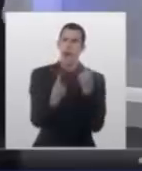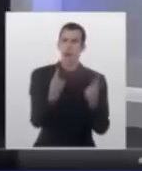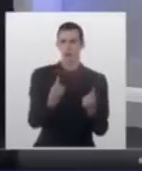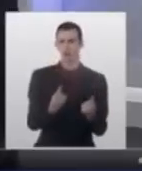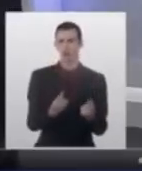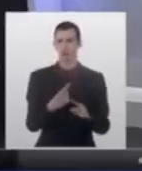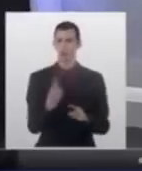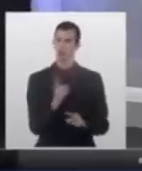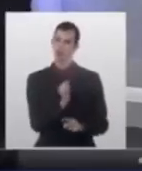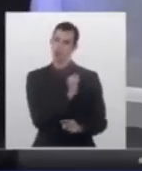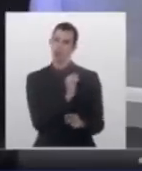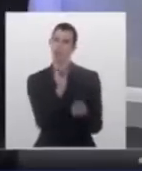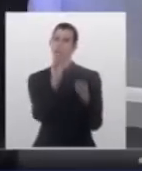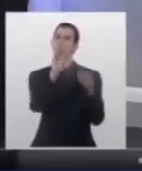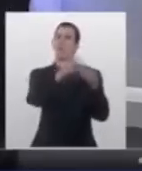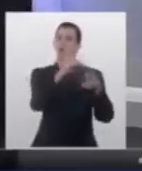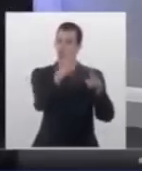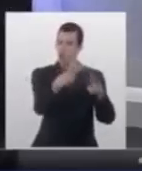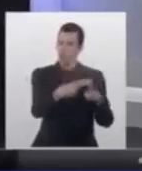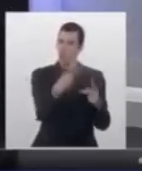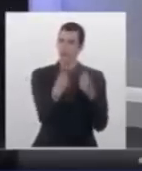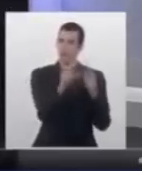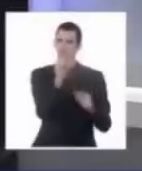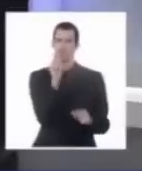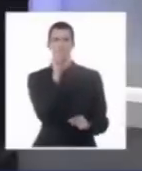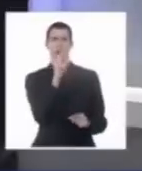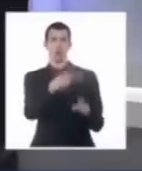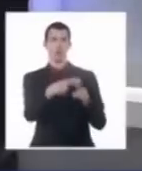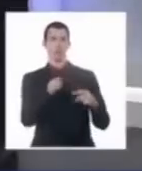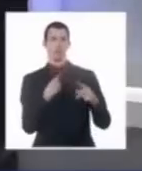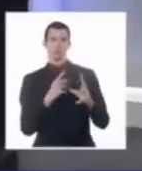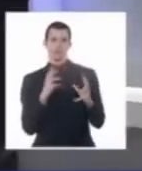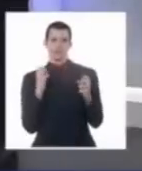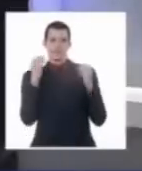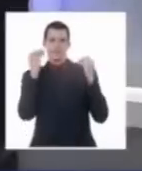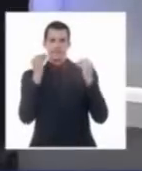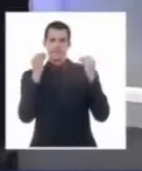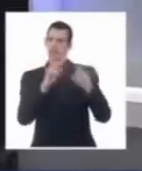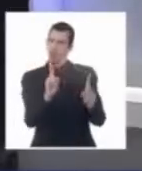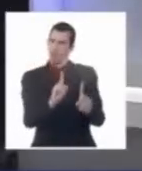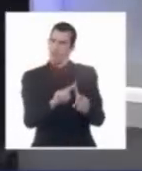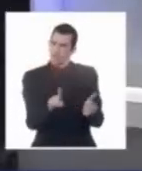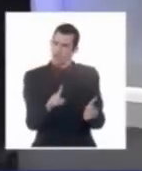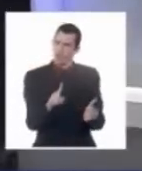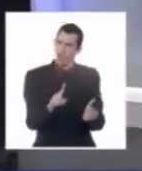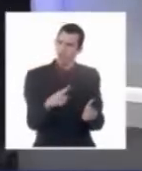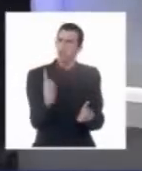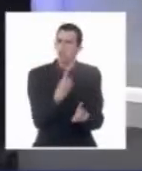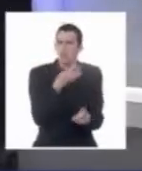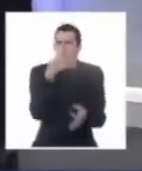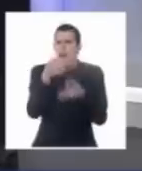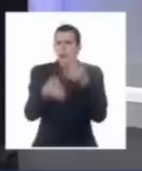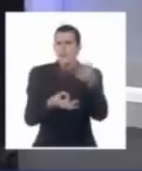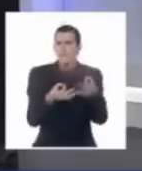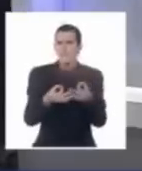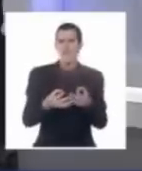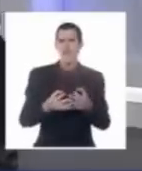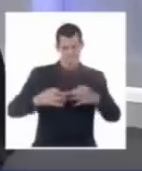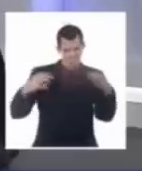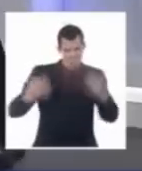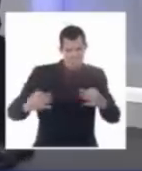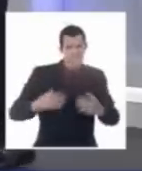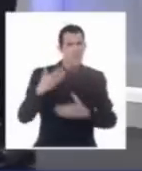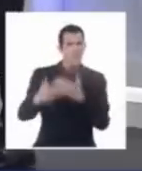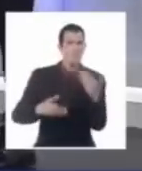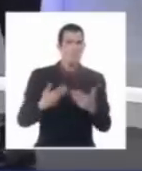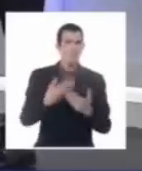creo que por la propia característica de nuestra prensa no salimos todo el tiempo con un ejercicio de Crónica roja respondiendo a cada uno de los casos que salen en redes pero que son